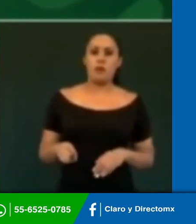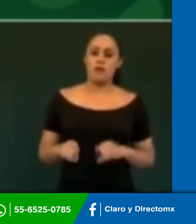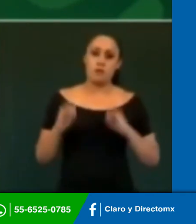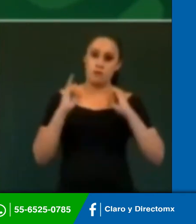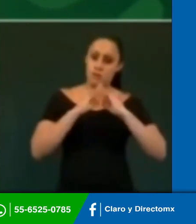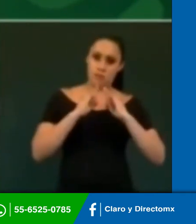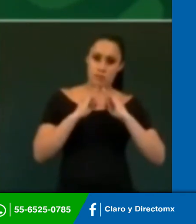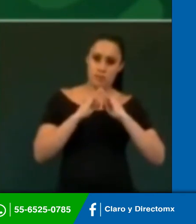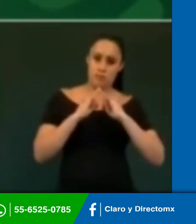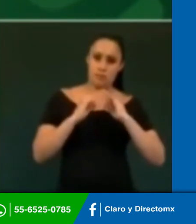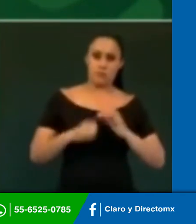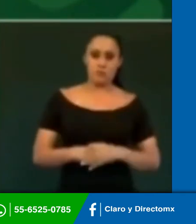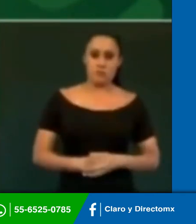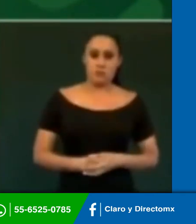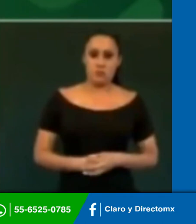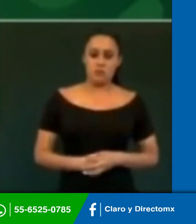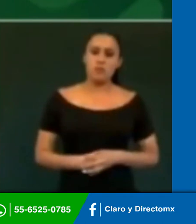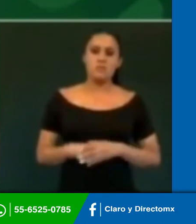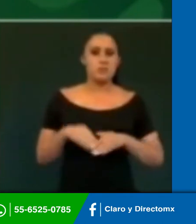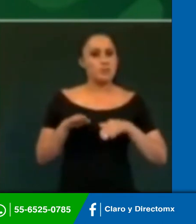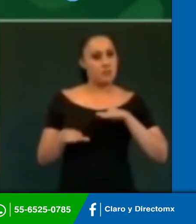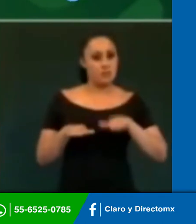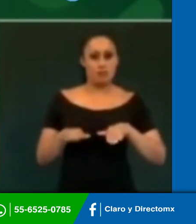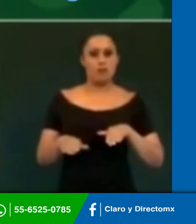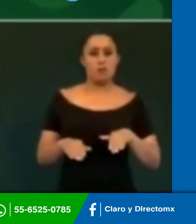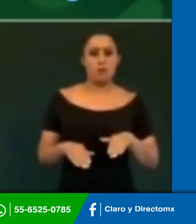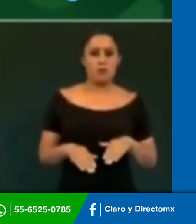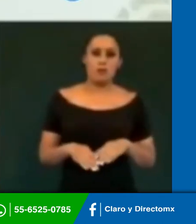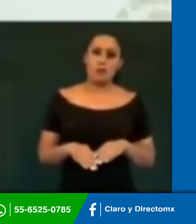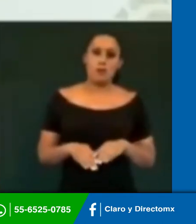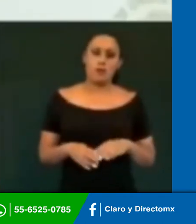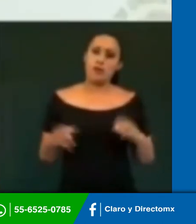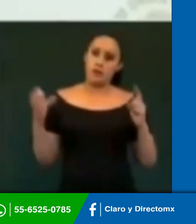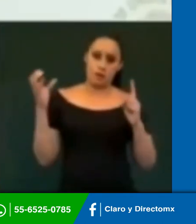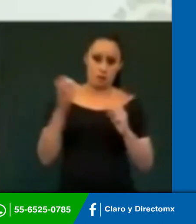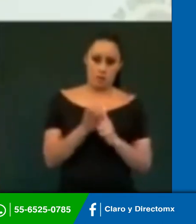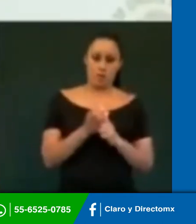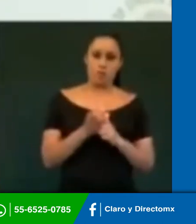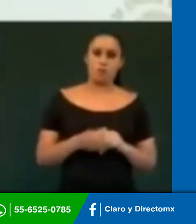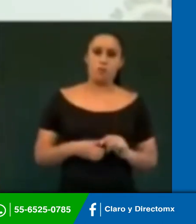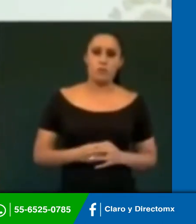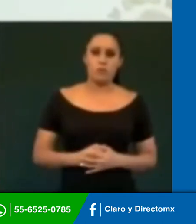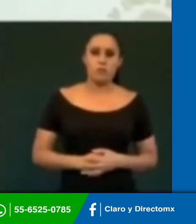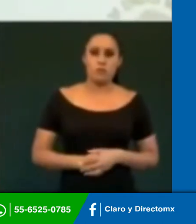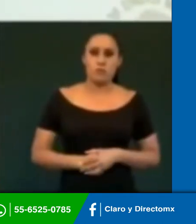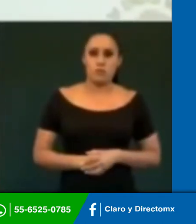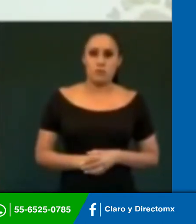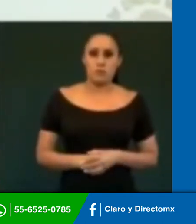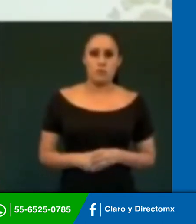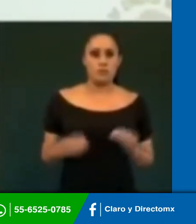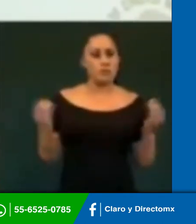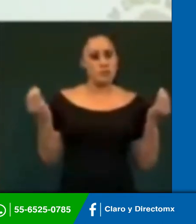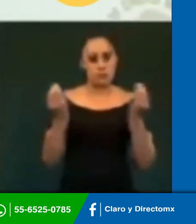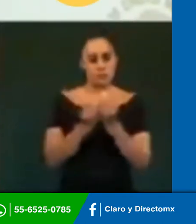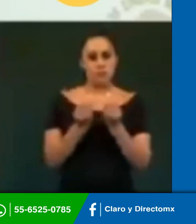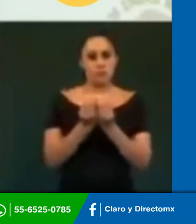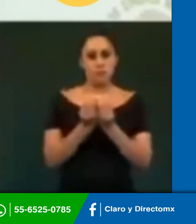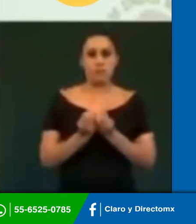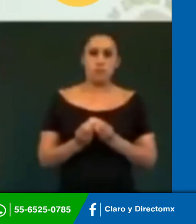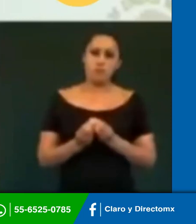Inclusión de las Personas con Discapacidad desde el 2011 reconoce la lengua de señas mexicanas como lengua nacional, convirtiéndose en patrimonio lingüístico